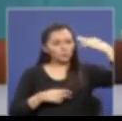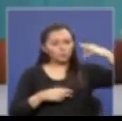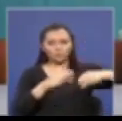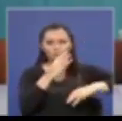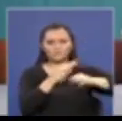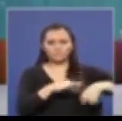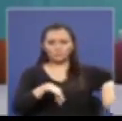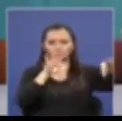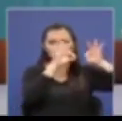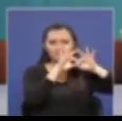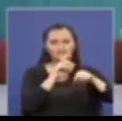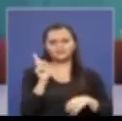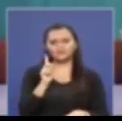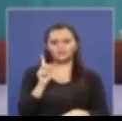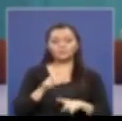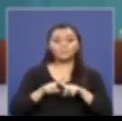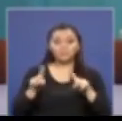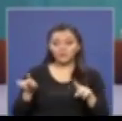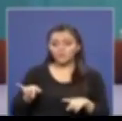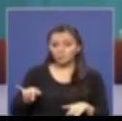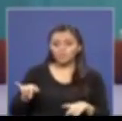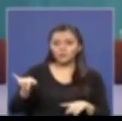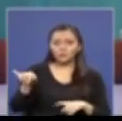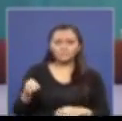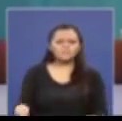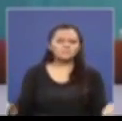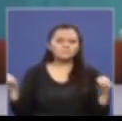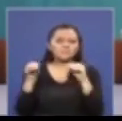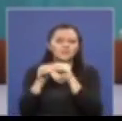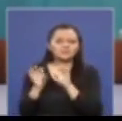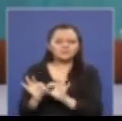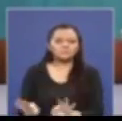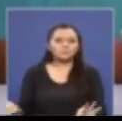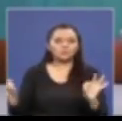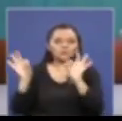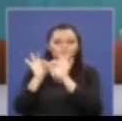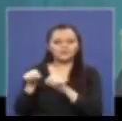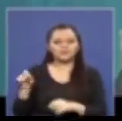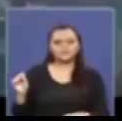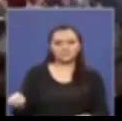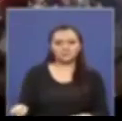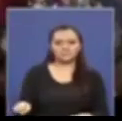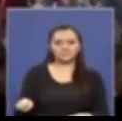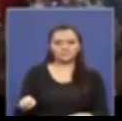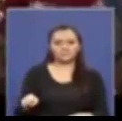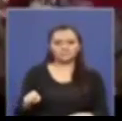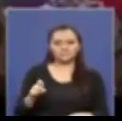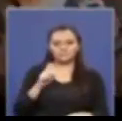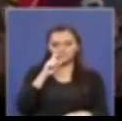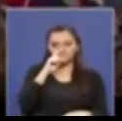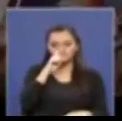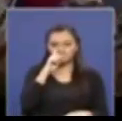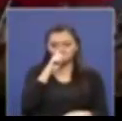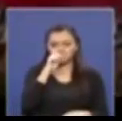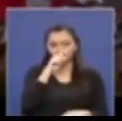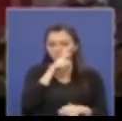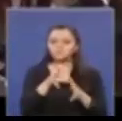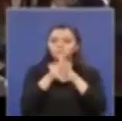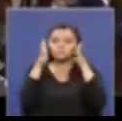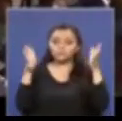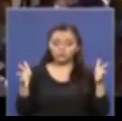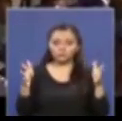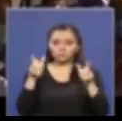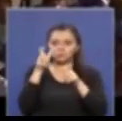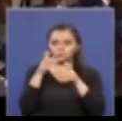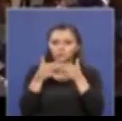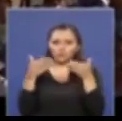la naturaleza, pero sigue siendo lo más importante, compañeros. Que hay cosas con inmenso